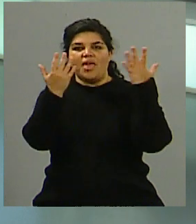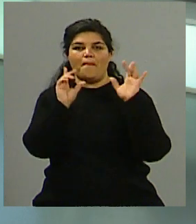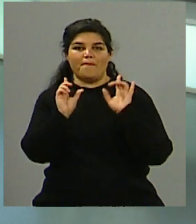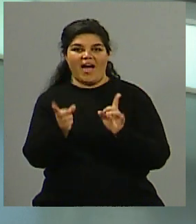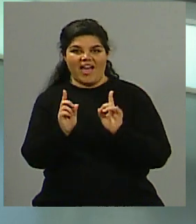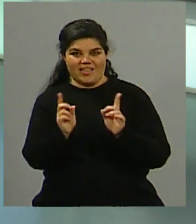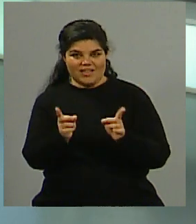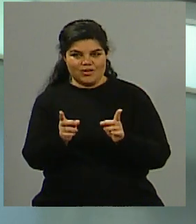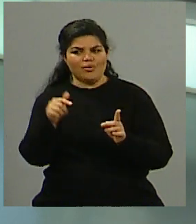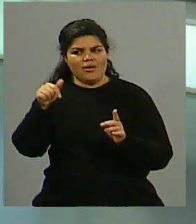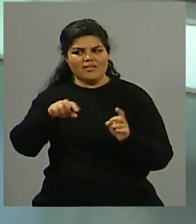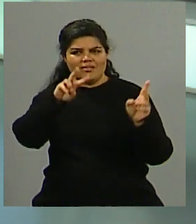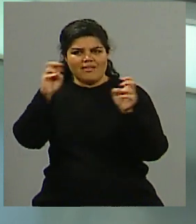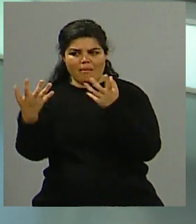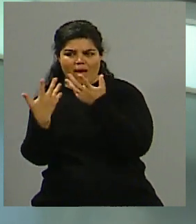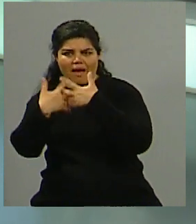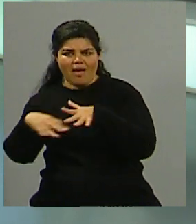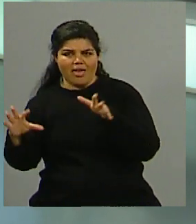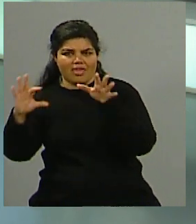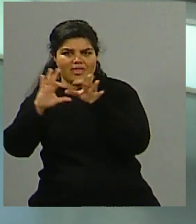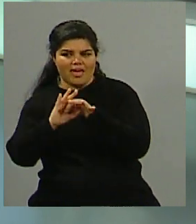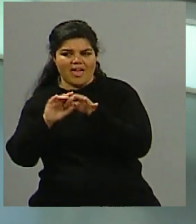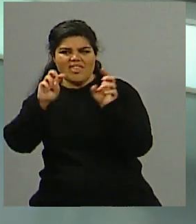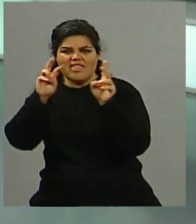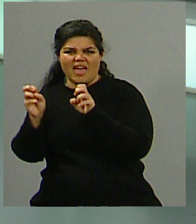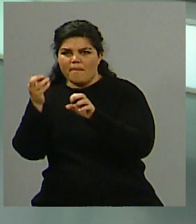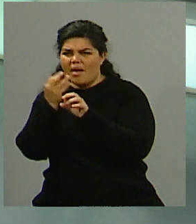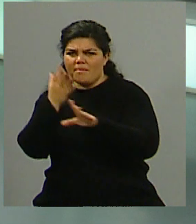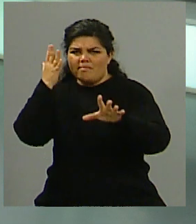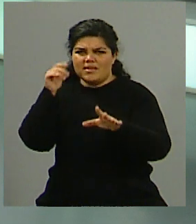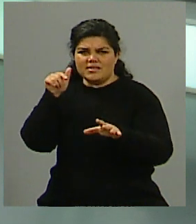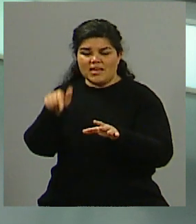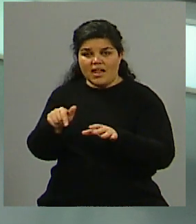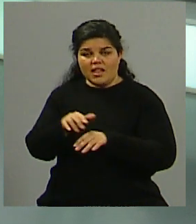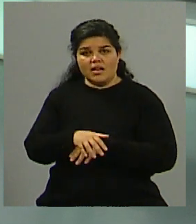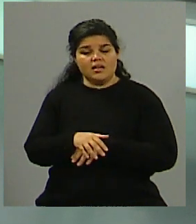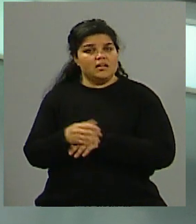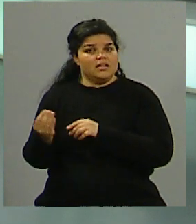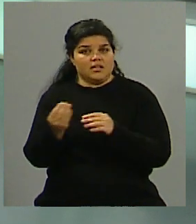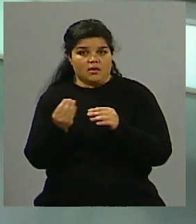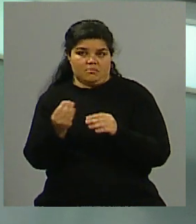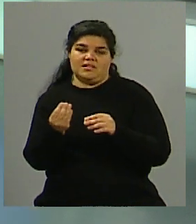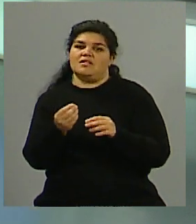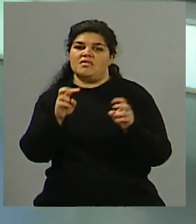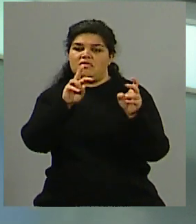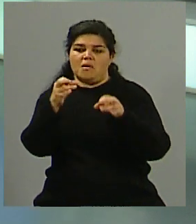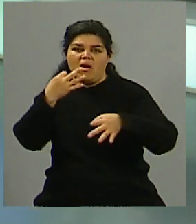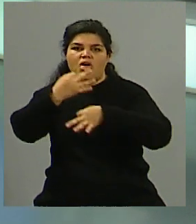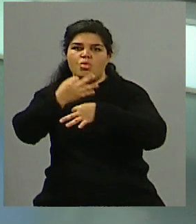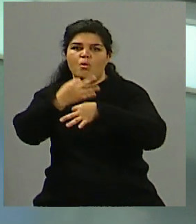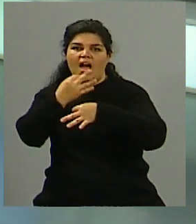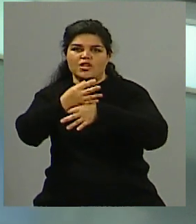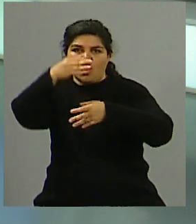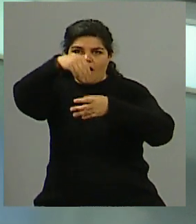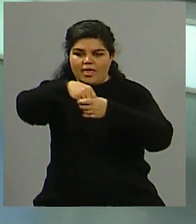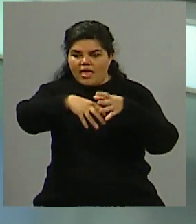a hablar de un tema especial que tiene que ver con la educación y es la evaluación. Por eso